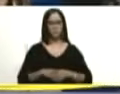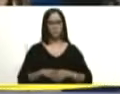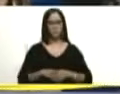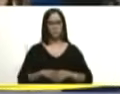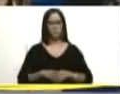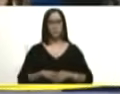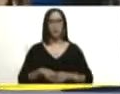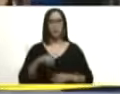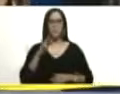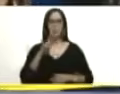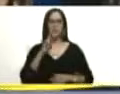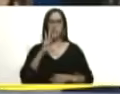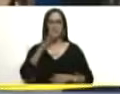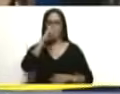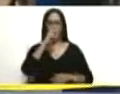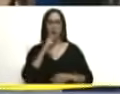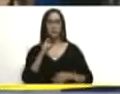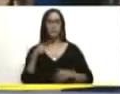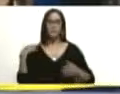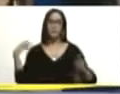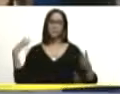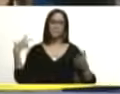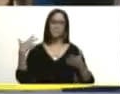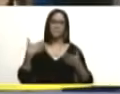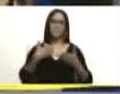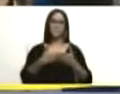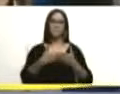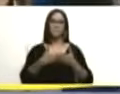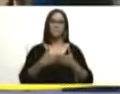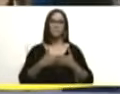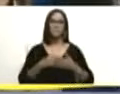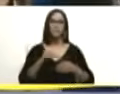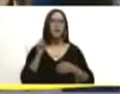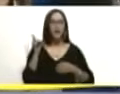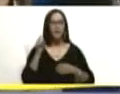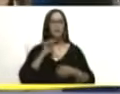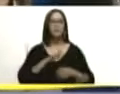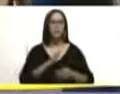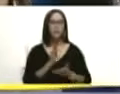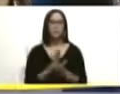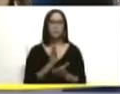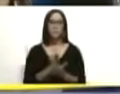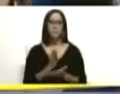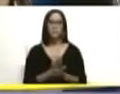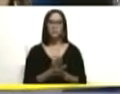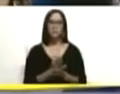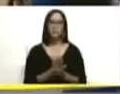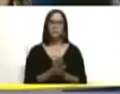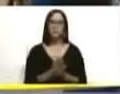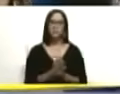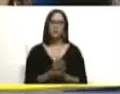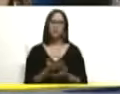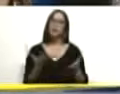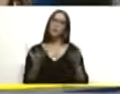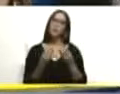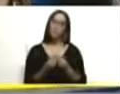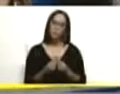25 años y la película se nos pasa, mira. Allí estuvimos siempre, al lado del